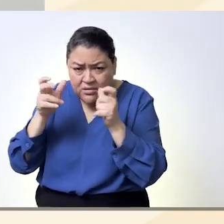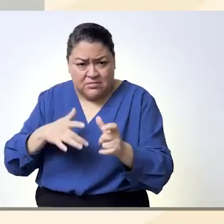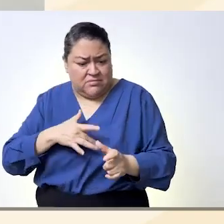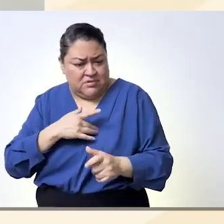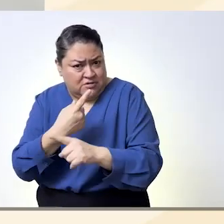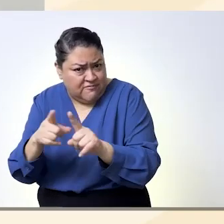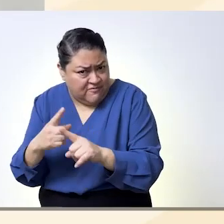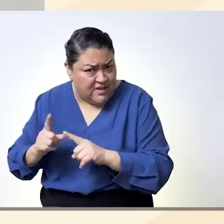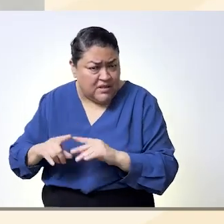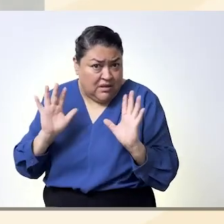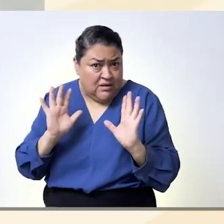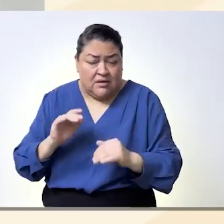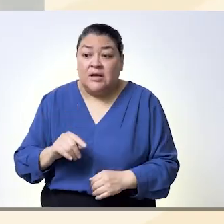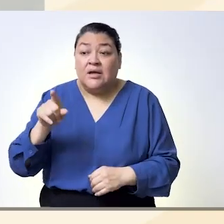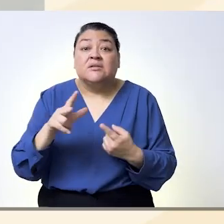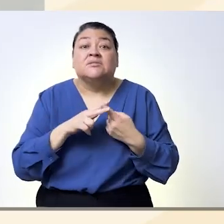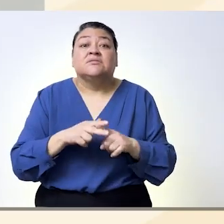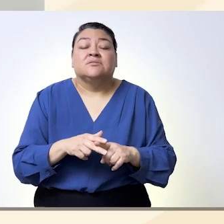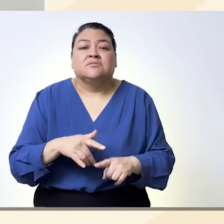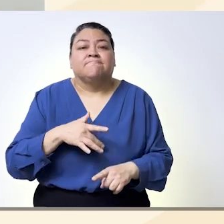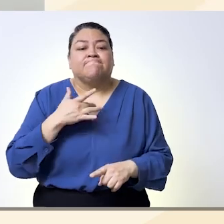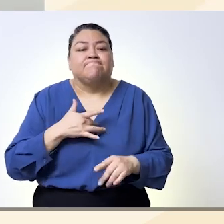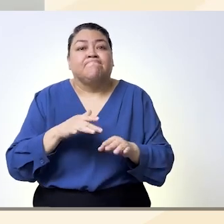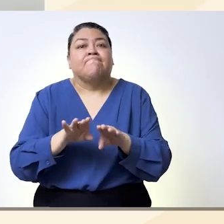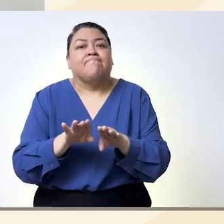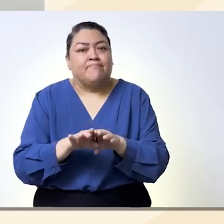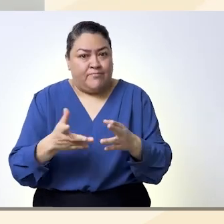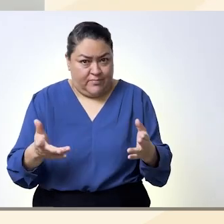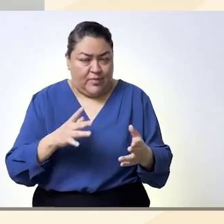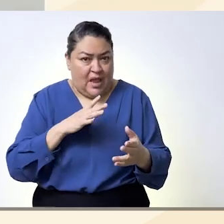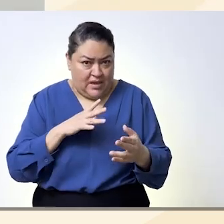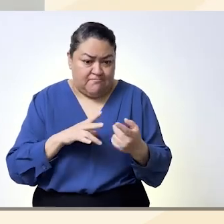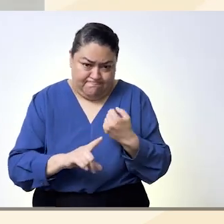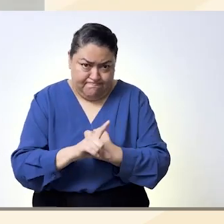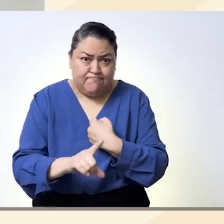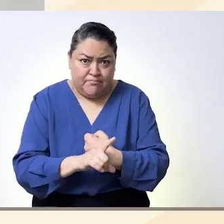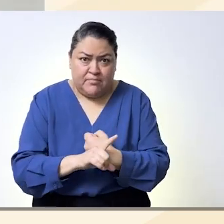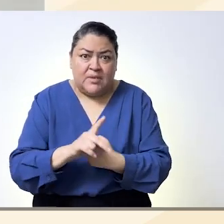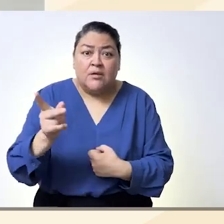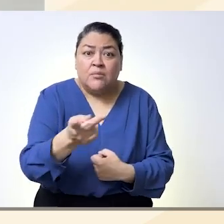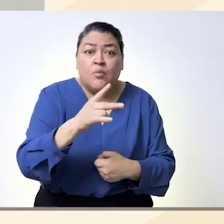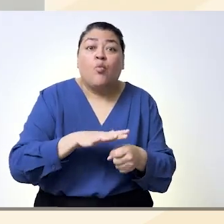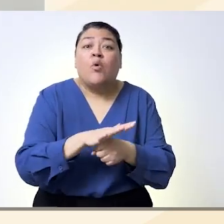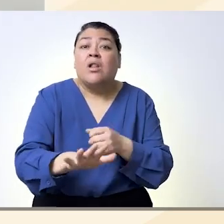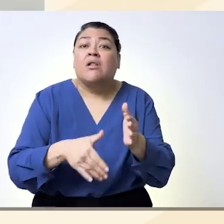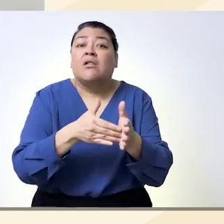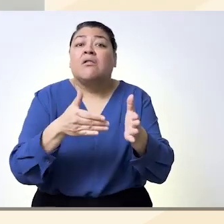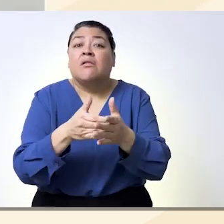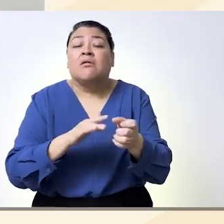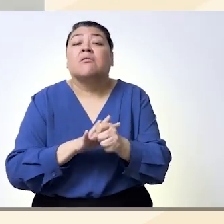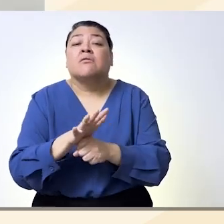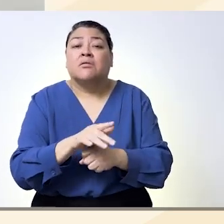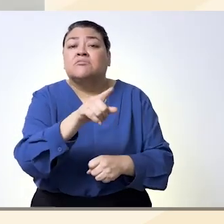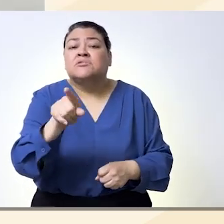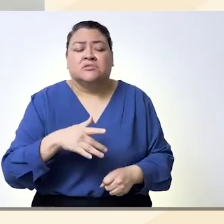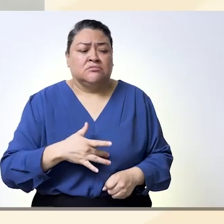empieza a abrirnos la puerta de la problemática. ¿Qué pasa con las barreras? ¿Qué barreras identifican ustedes que hay allá afuera?